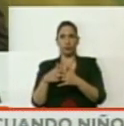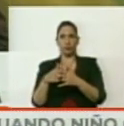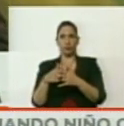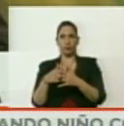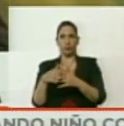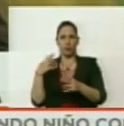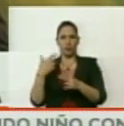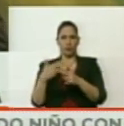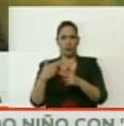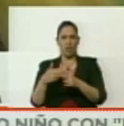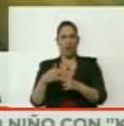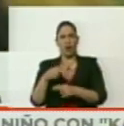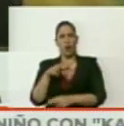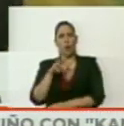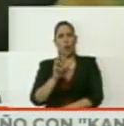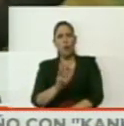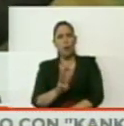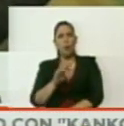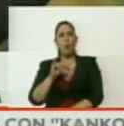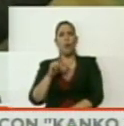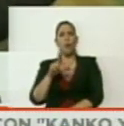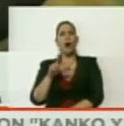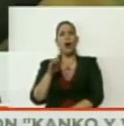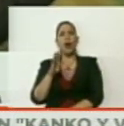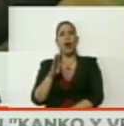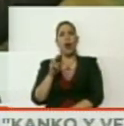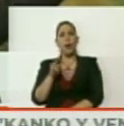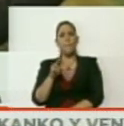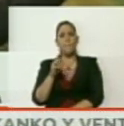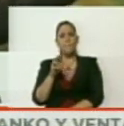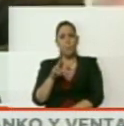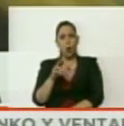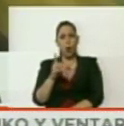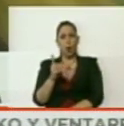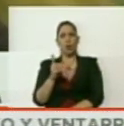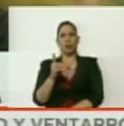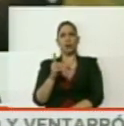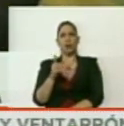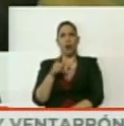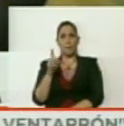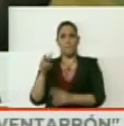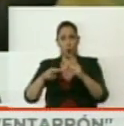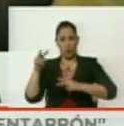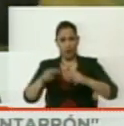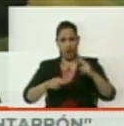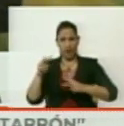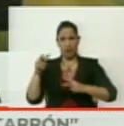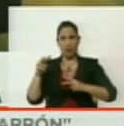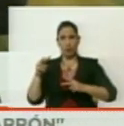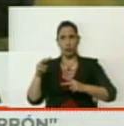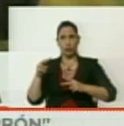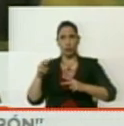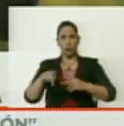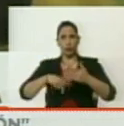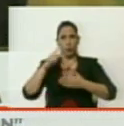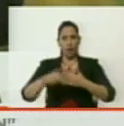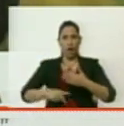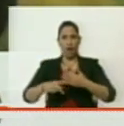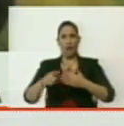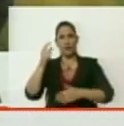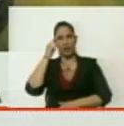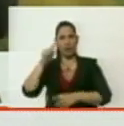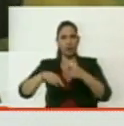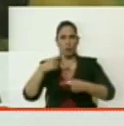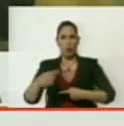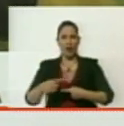Ross Wilbur, va a exponer su plan del día después, es decir, después que Maduro o lo maten o haya